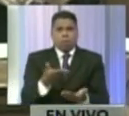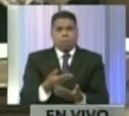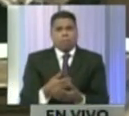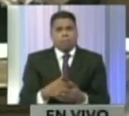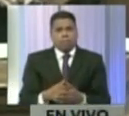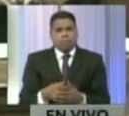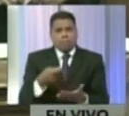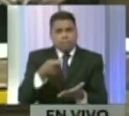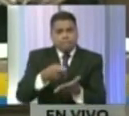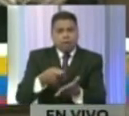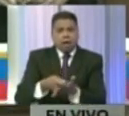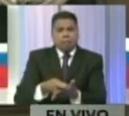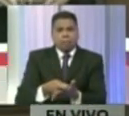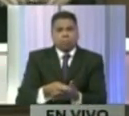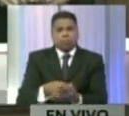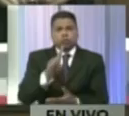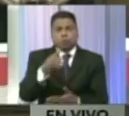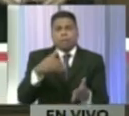1.800 millones de dólares.